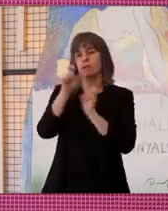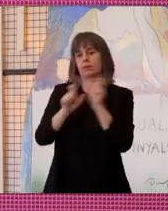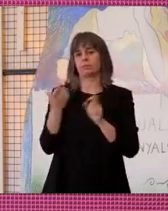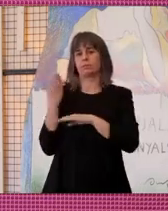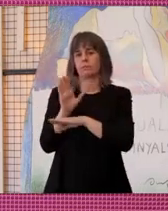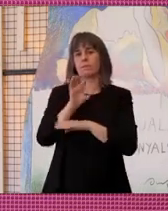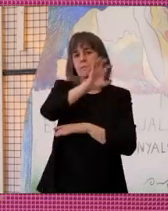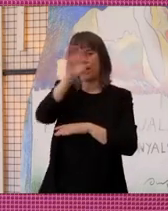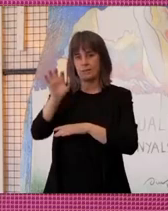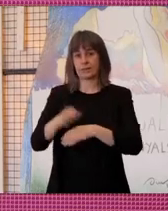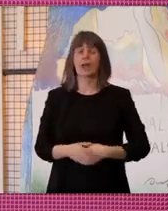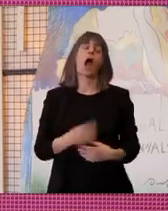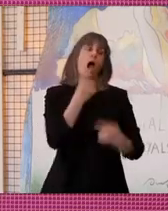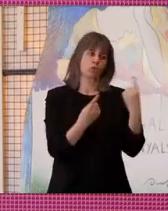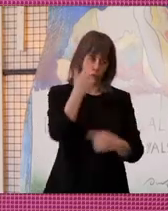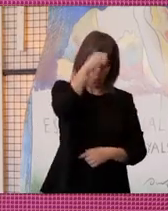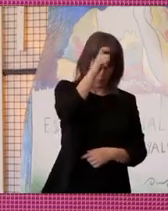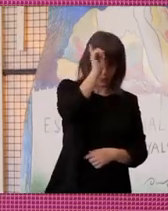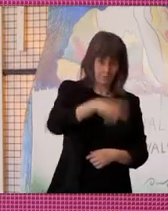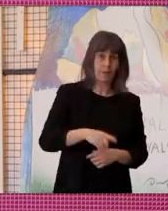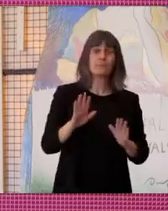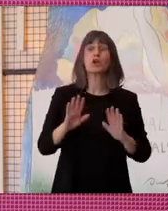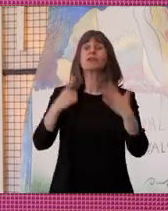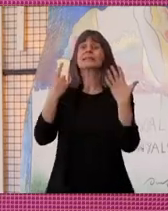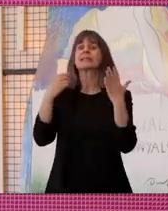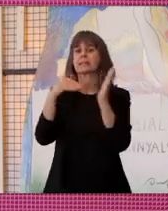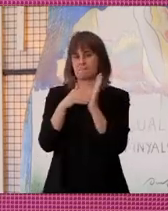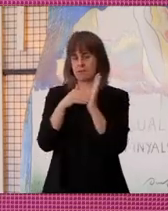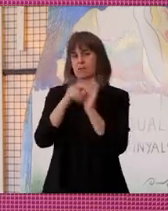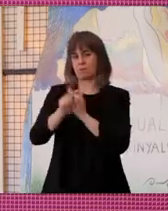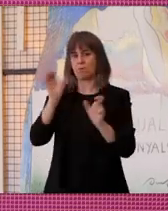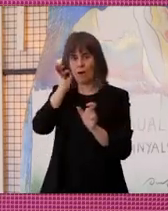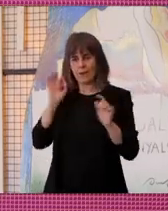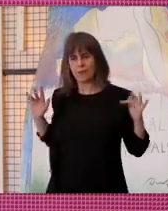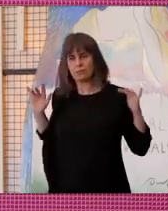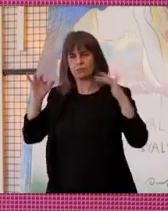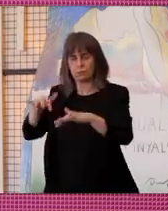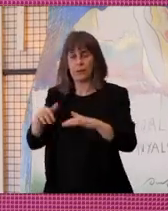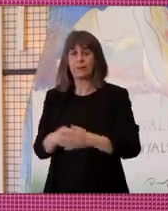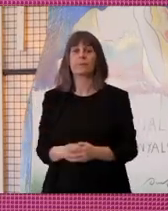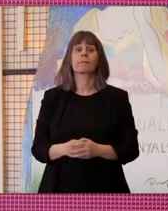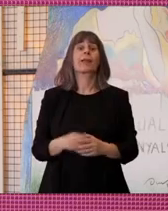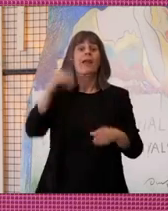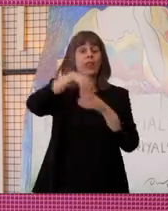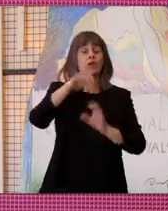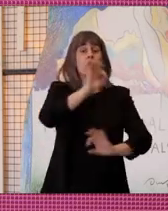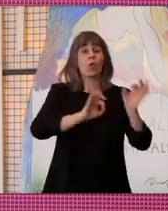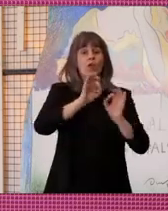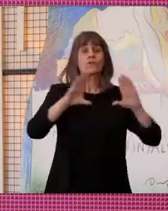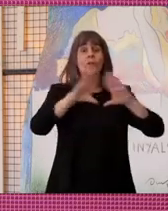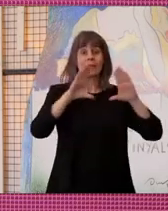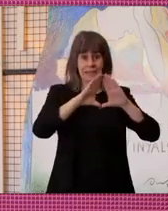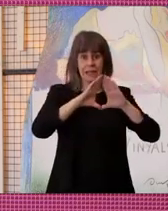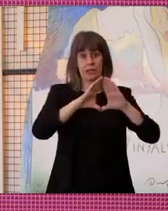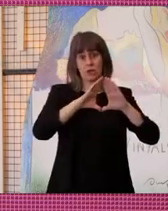algunos hombres también pero 6.000 y de las organizaciones feministas y ongs acudieron